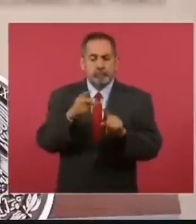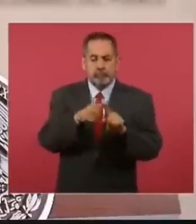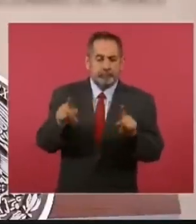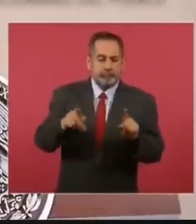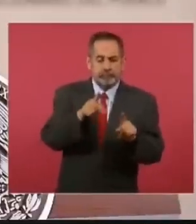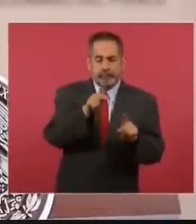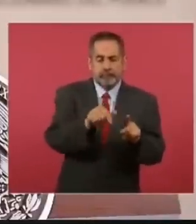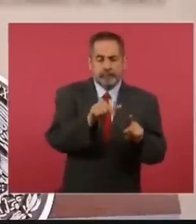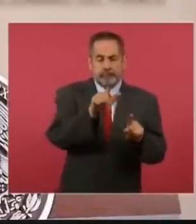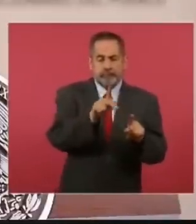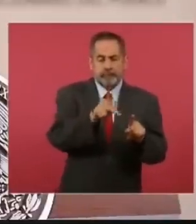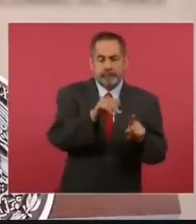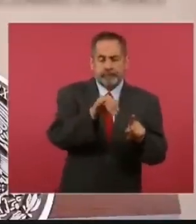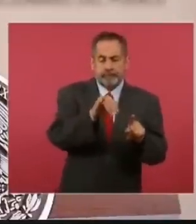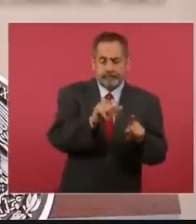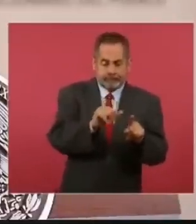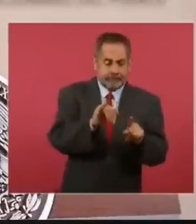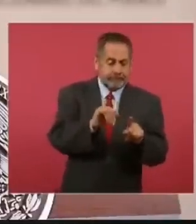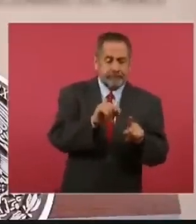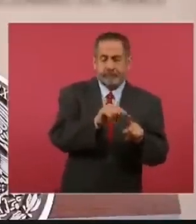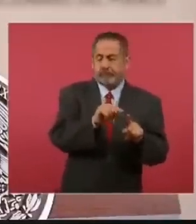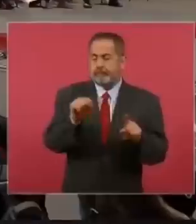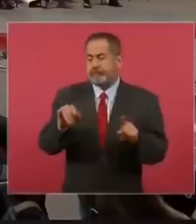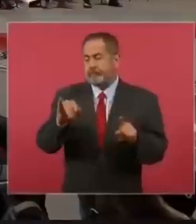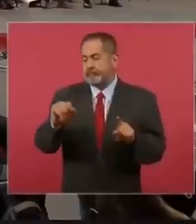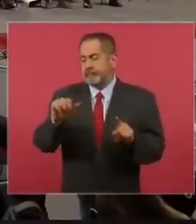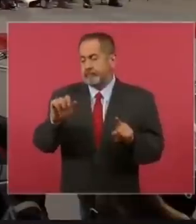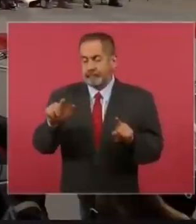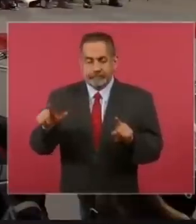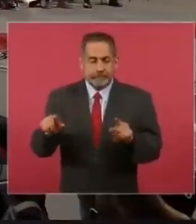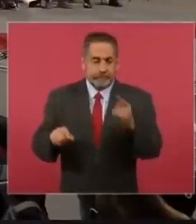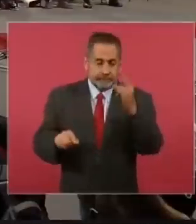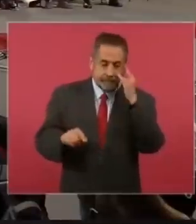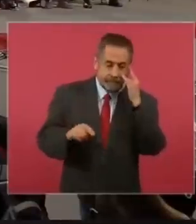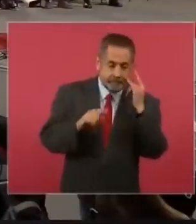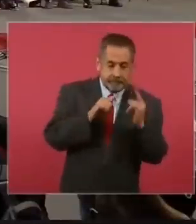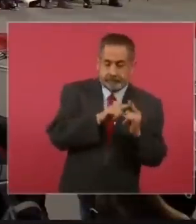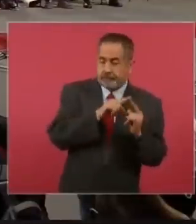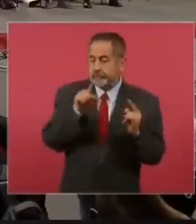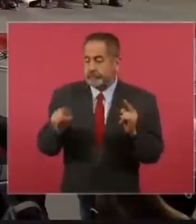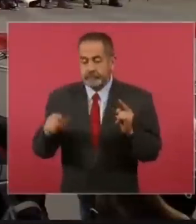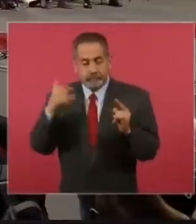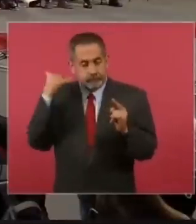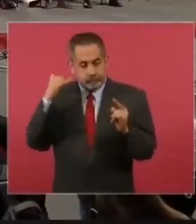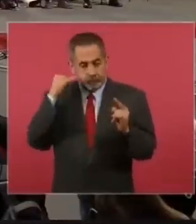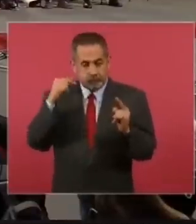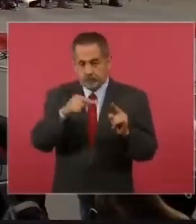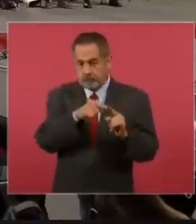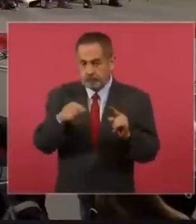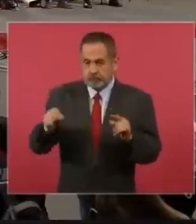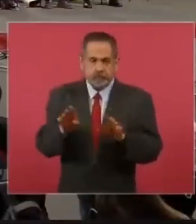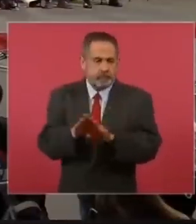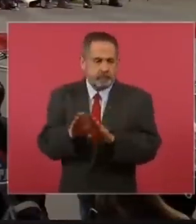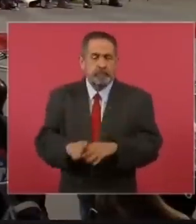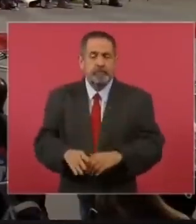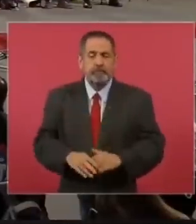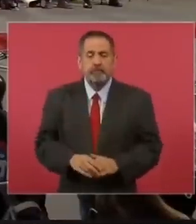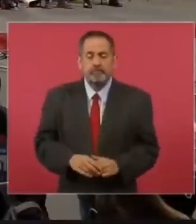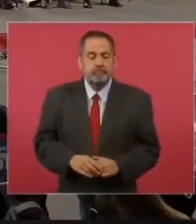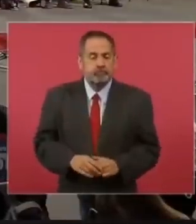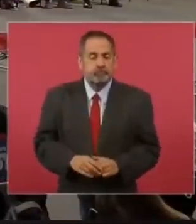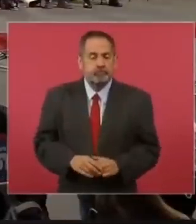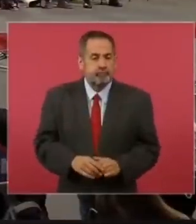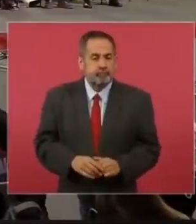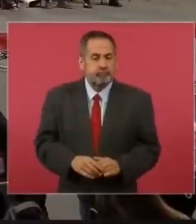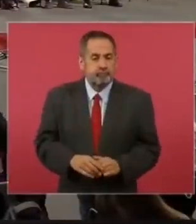calquinea izamal de calquini Campeche y samala en Yucatán efectivamente